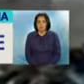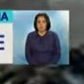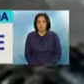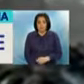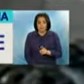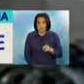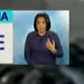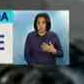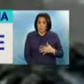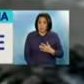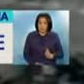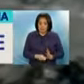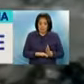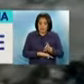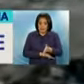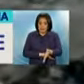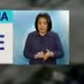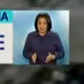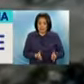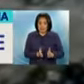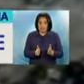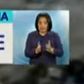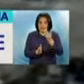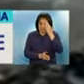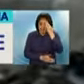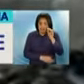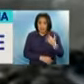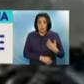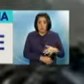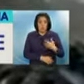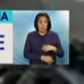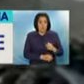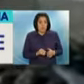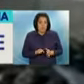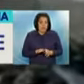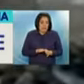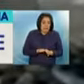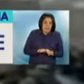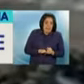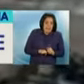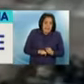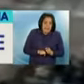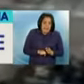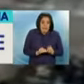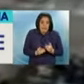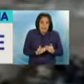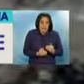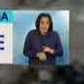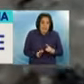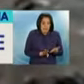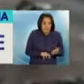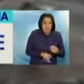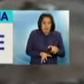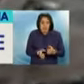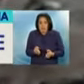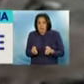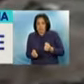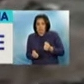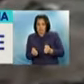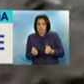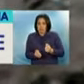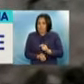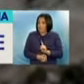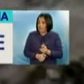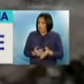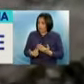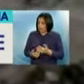Quien se atreva a cruzar por este camino sabe perfectamente lo que es vivir al filo de la muerte. El conductor de este vehículo no la tuvo